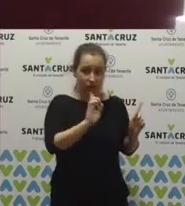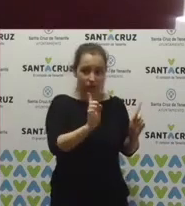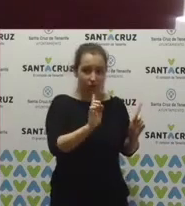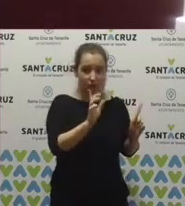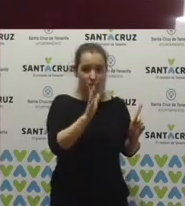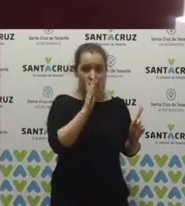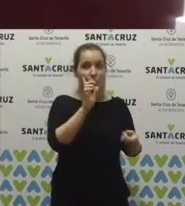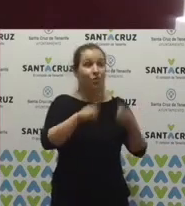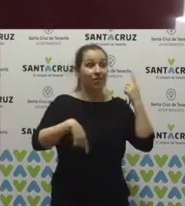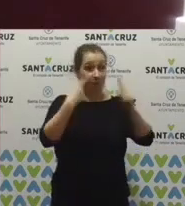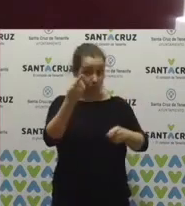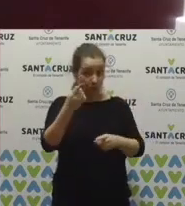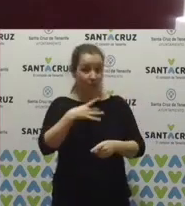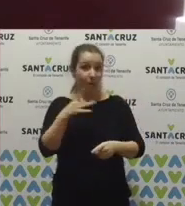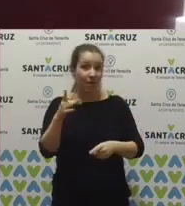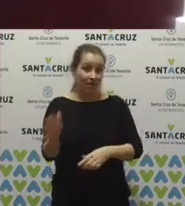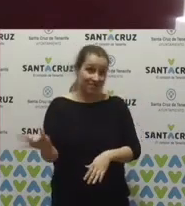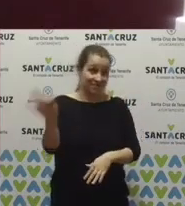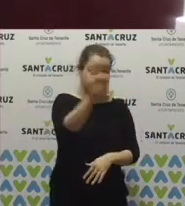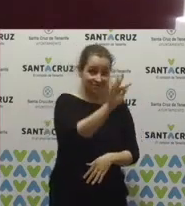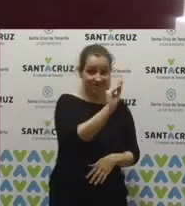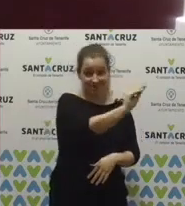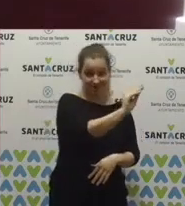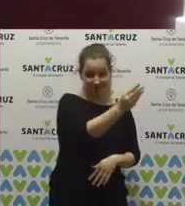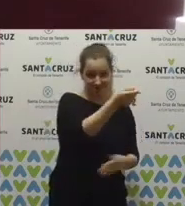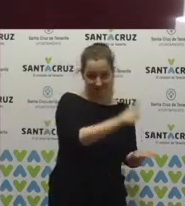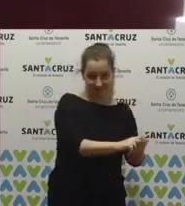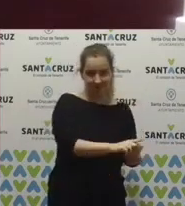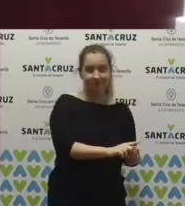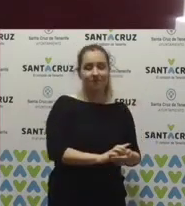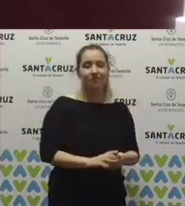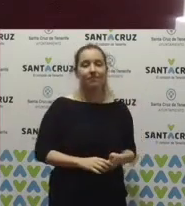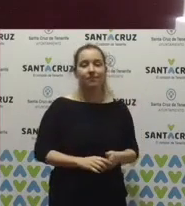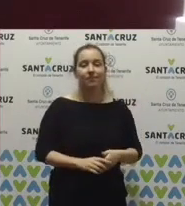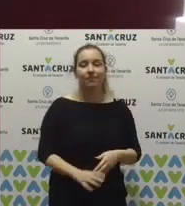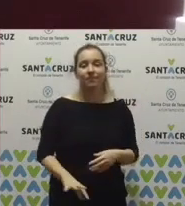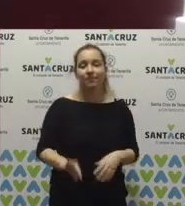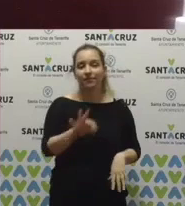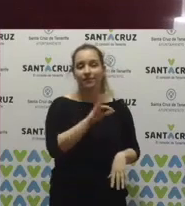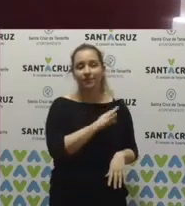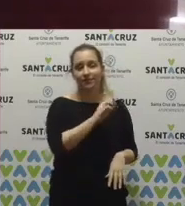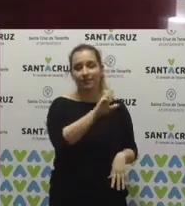después de esto doña elena